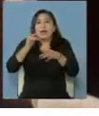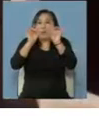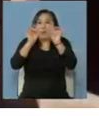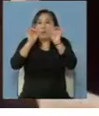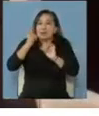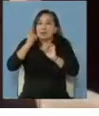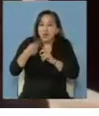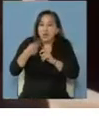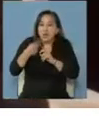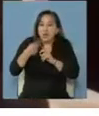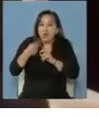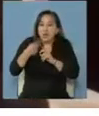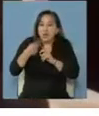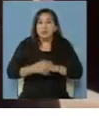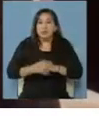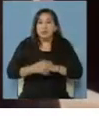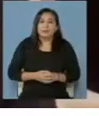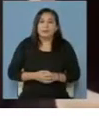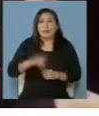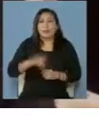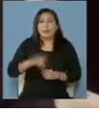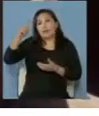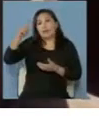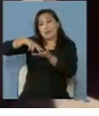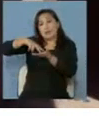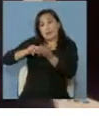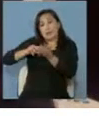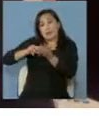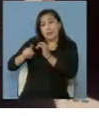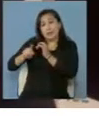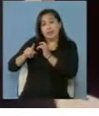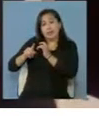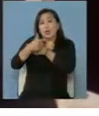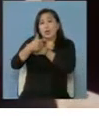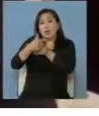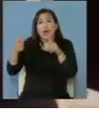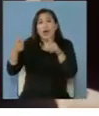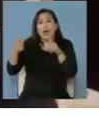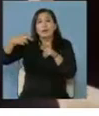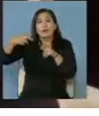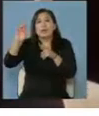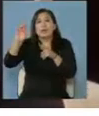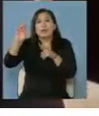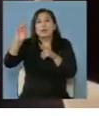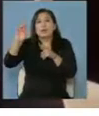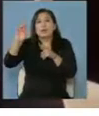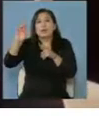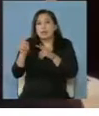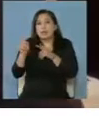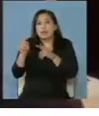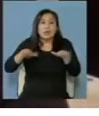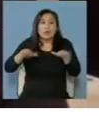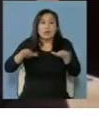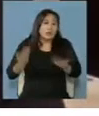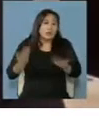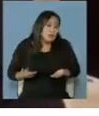circulación comunitaria y determinar. En el caso de Salta no están haciendo esos estudios, así que